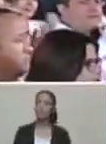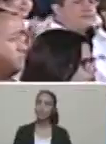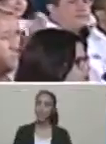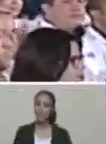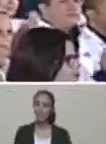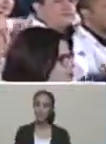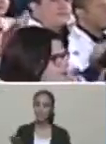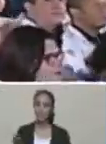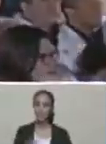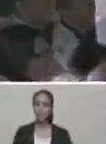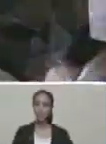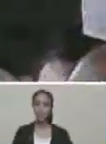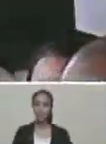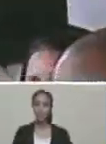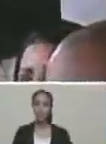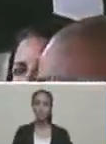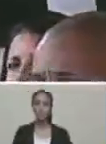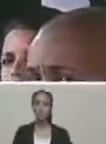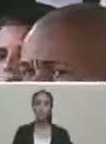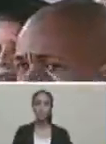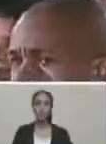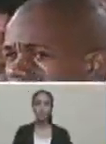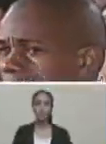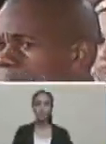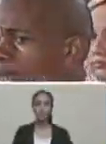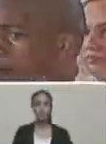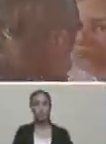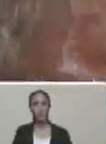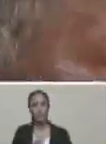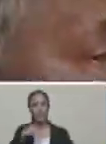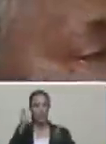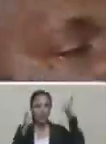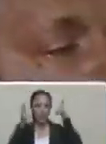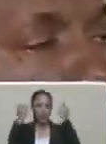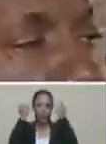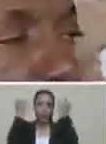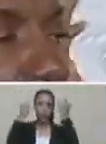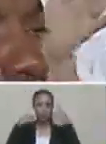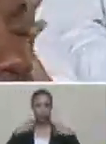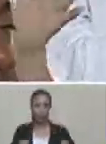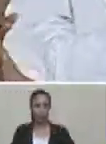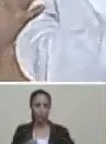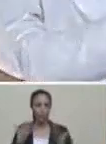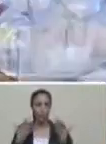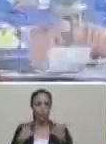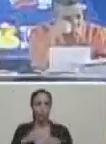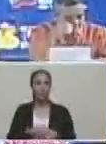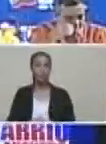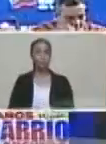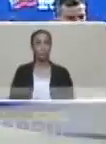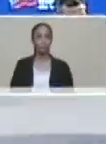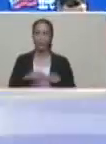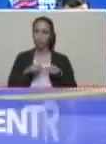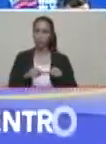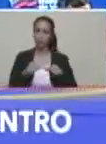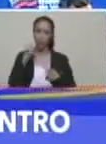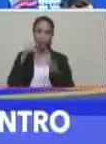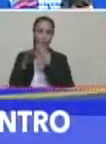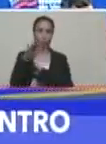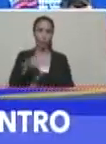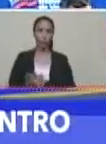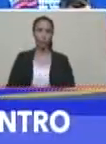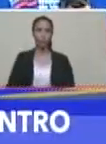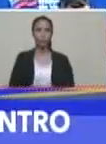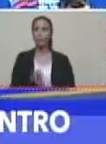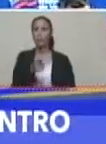comandante Hugo Chávez Frías. Legado vivo, legado de pie, legado de futuro. Porque